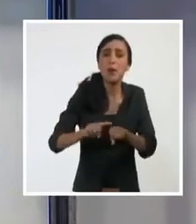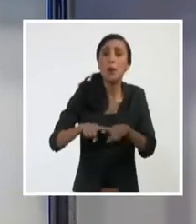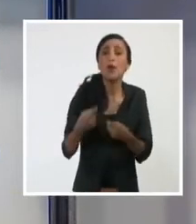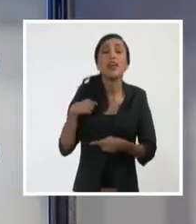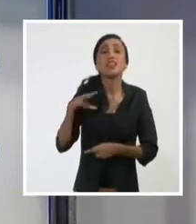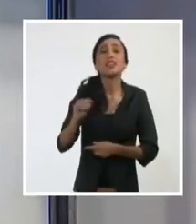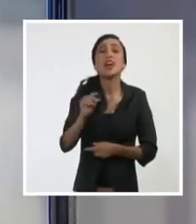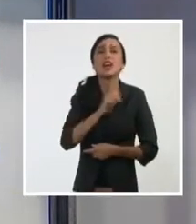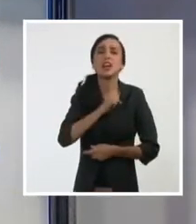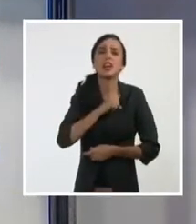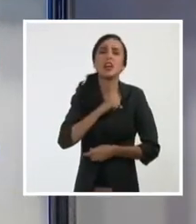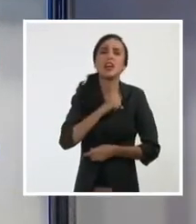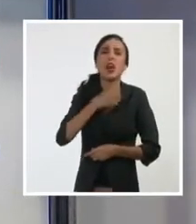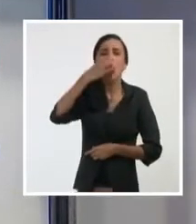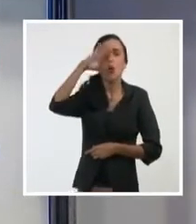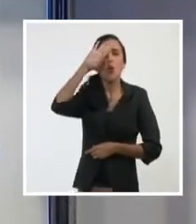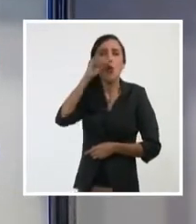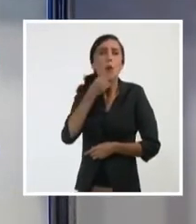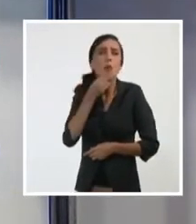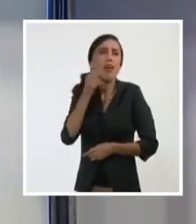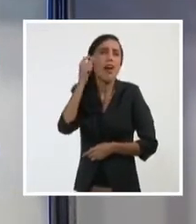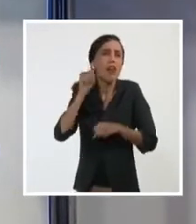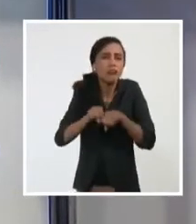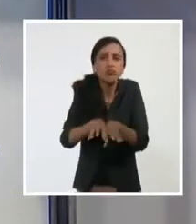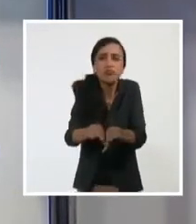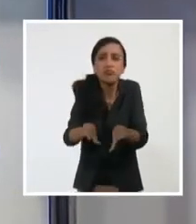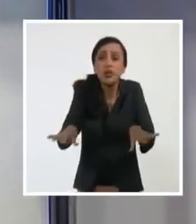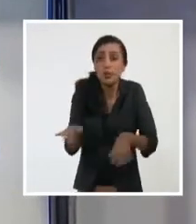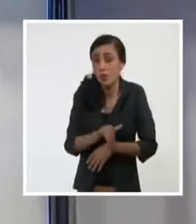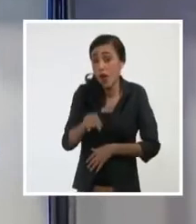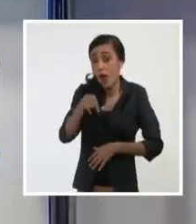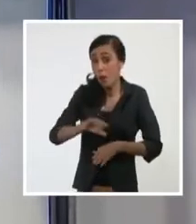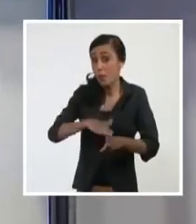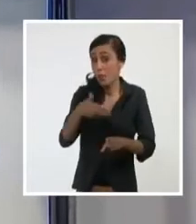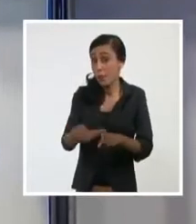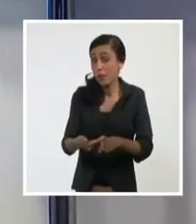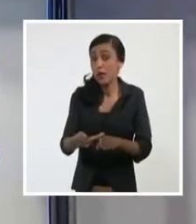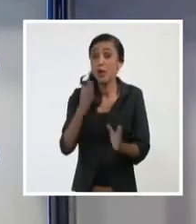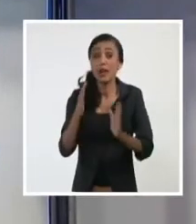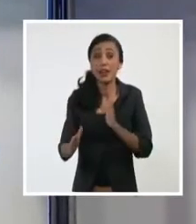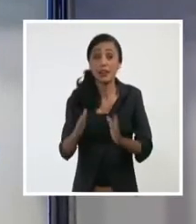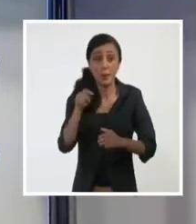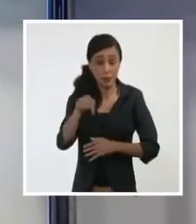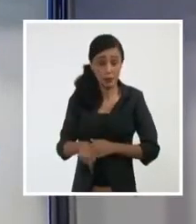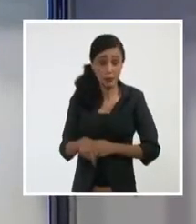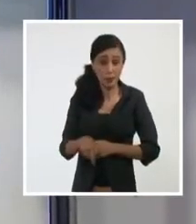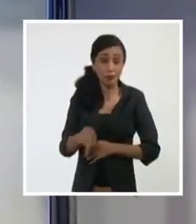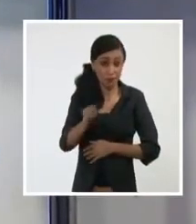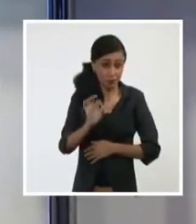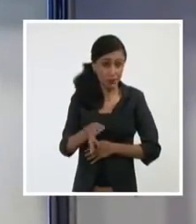evitar la influencia cubana y que se expandiera por todo el área. Ahora, después de un ciclo de la derecha al mando en la